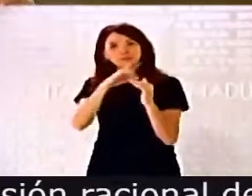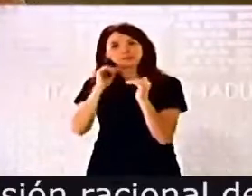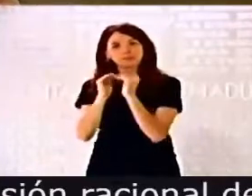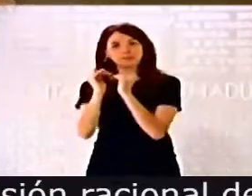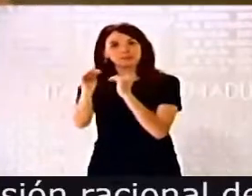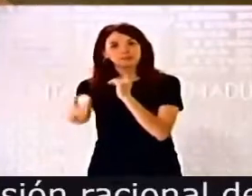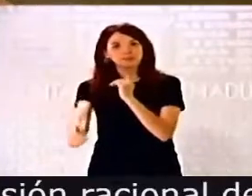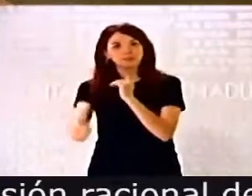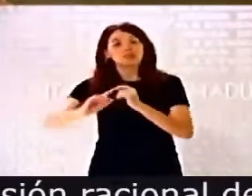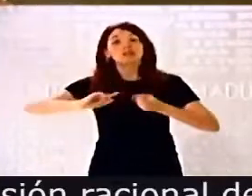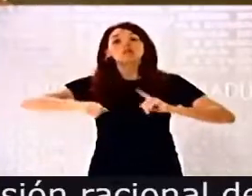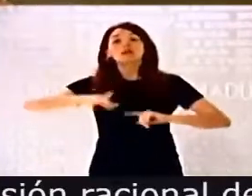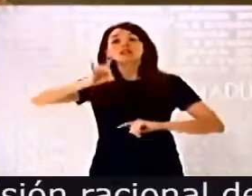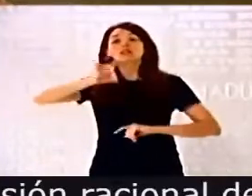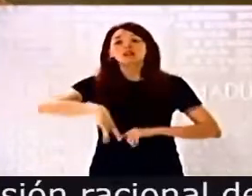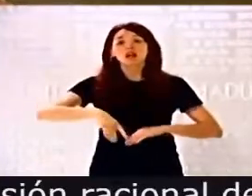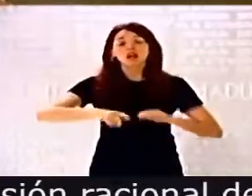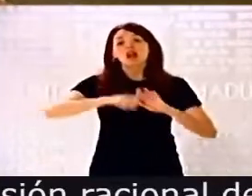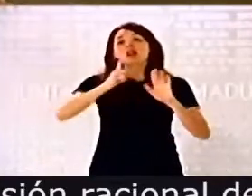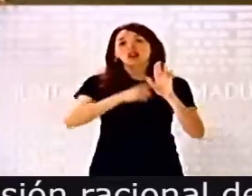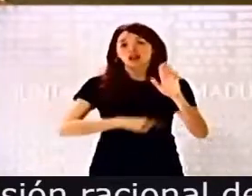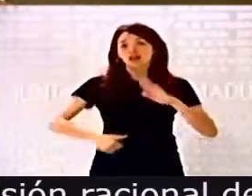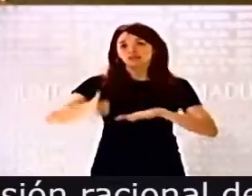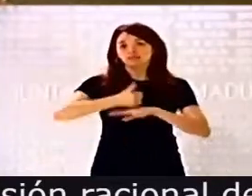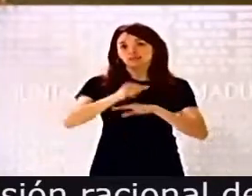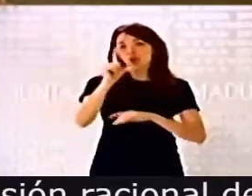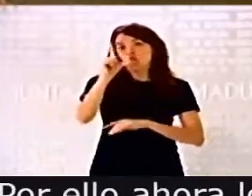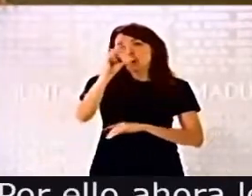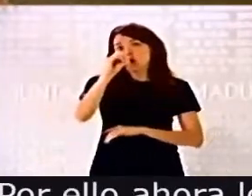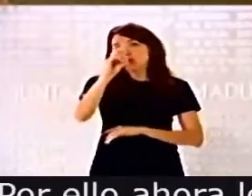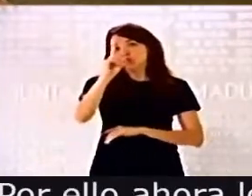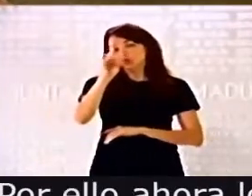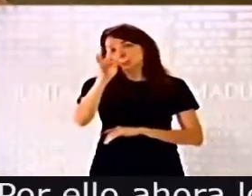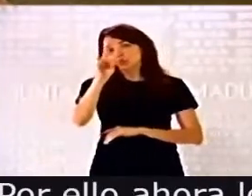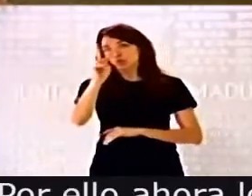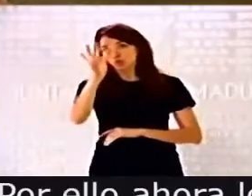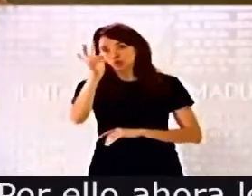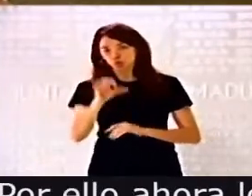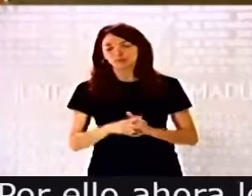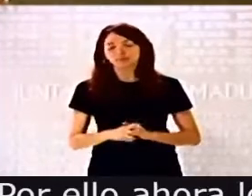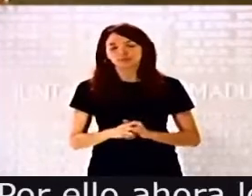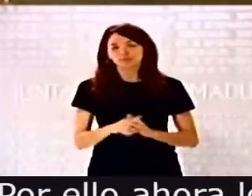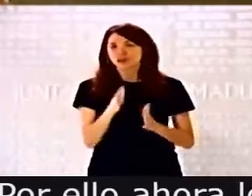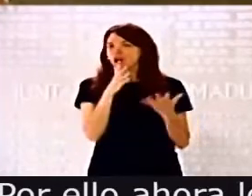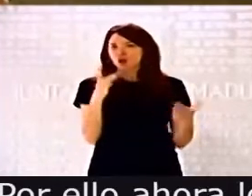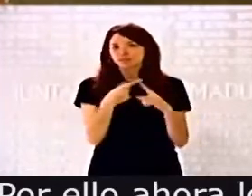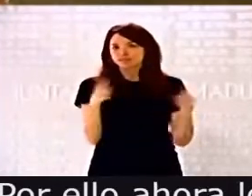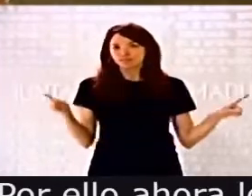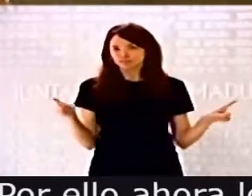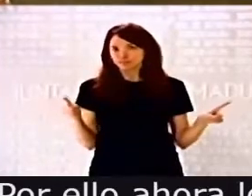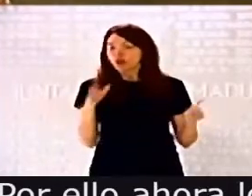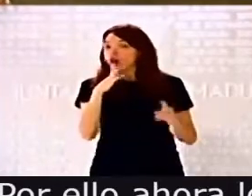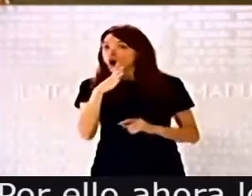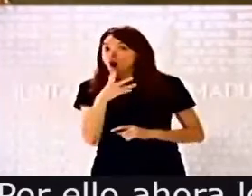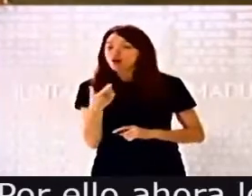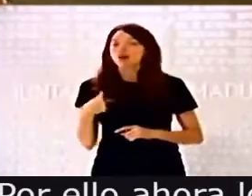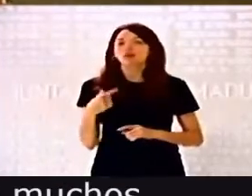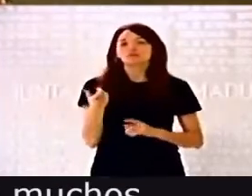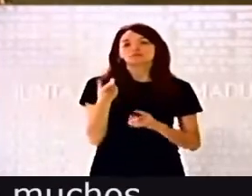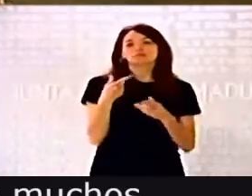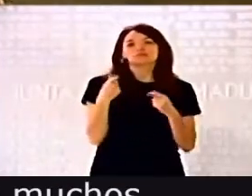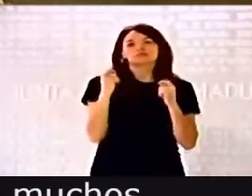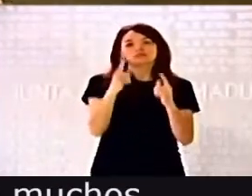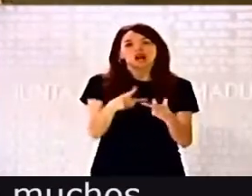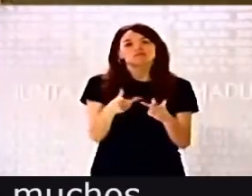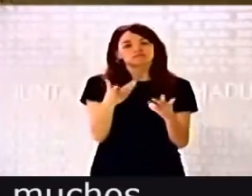LOTUS. Por ello, ahora lo que hacemos es anticipar la aplicación directa de muchos preceptos, dotándolo de la